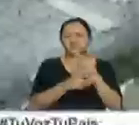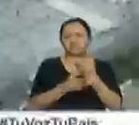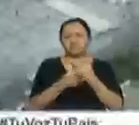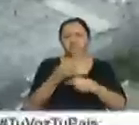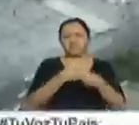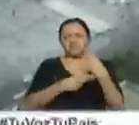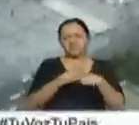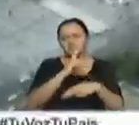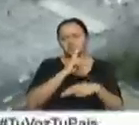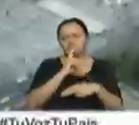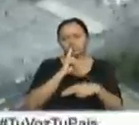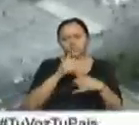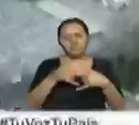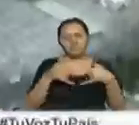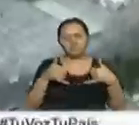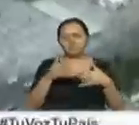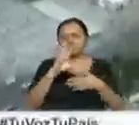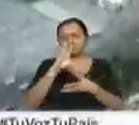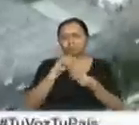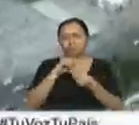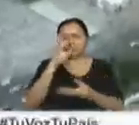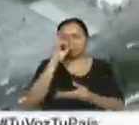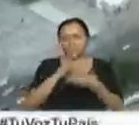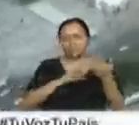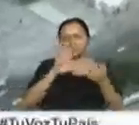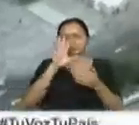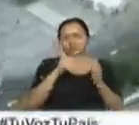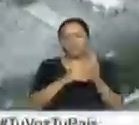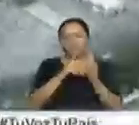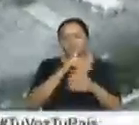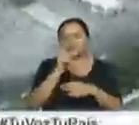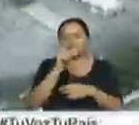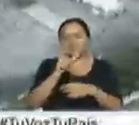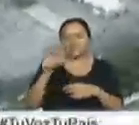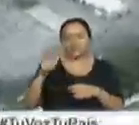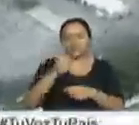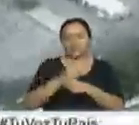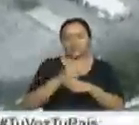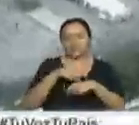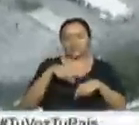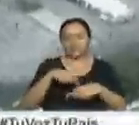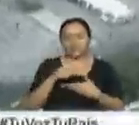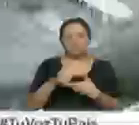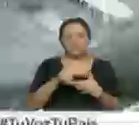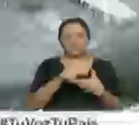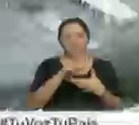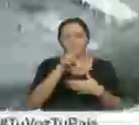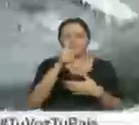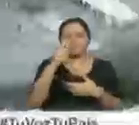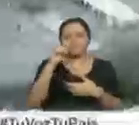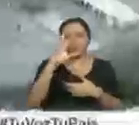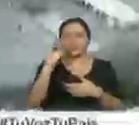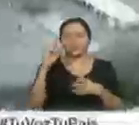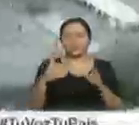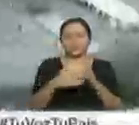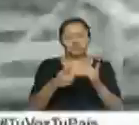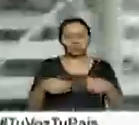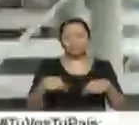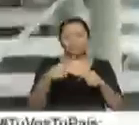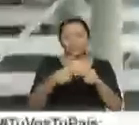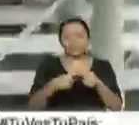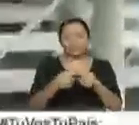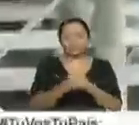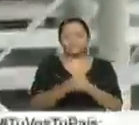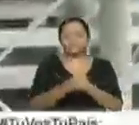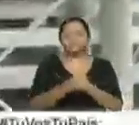aquí estarán más de 5.100 personas trabajando. Beneficia a 2.500.000 habitantes de la capital.